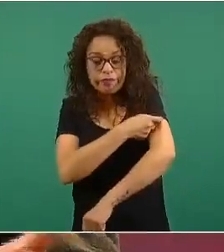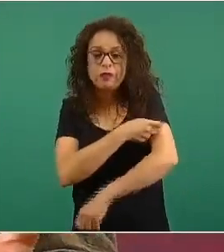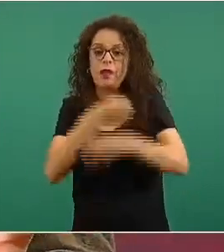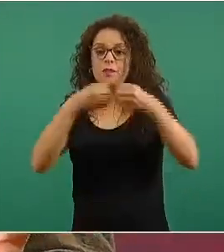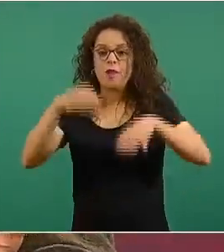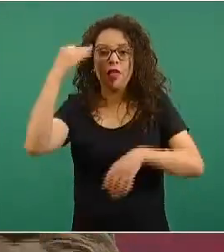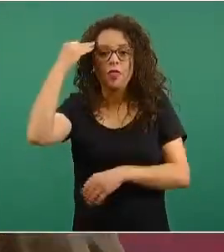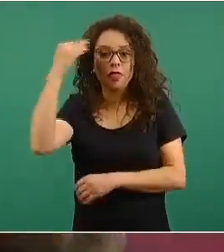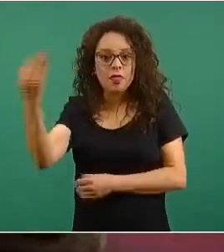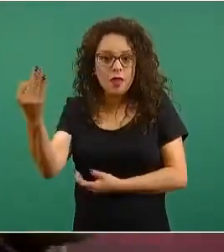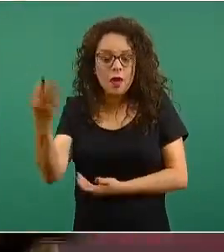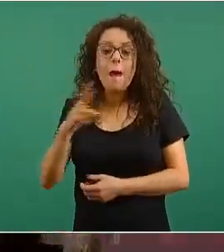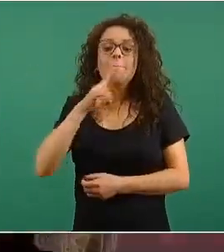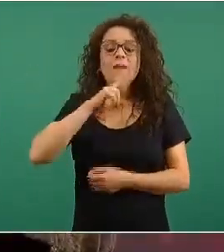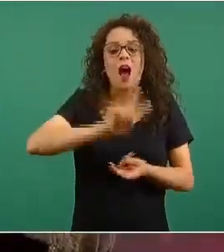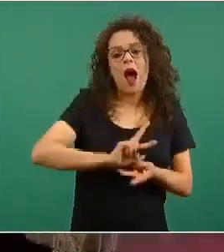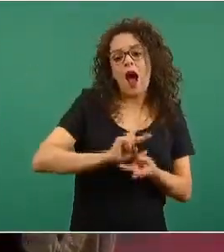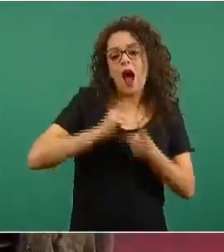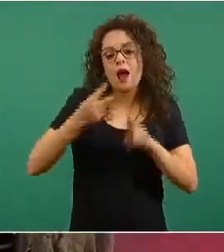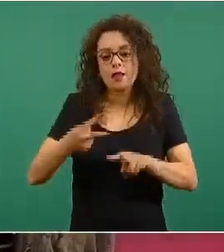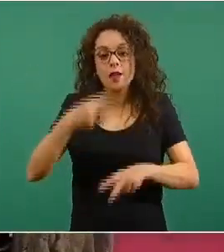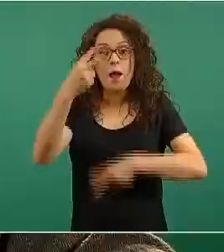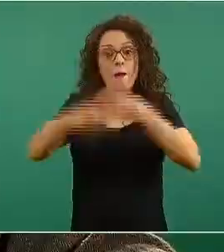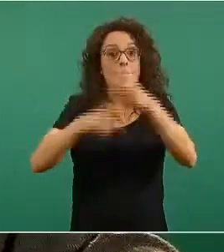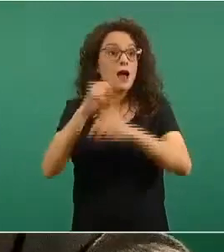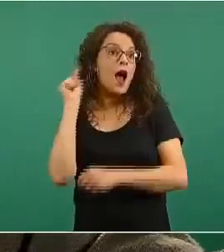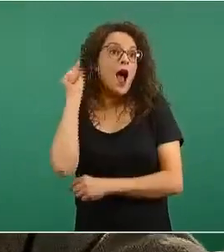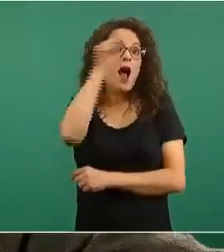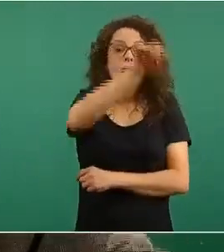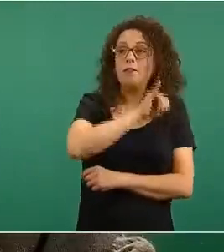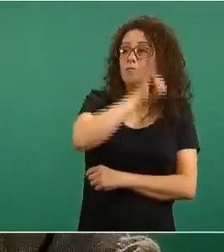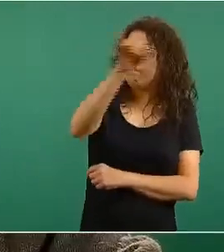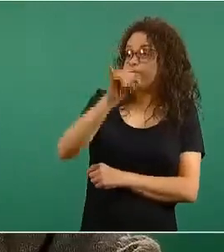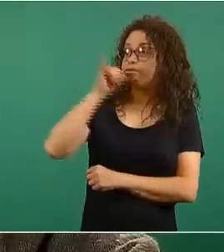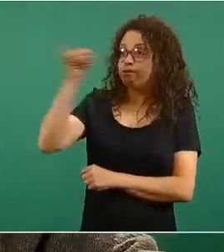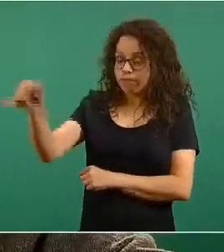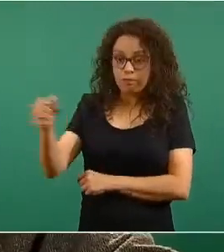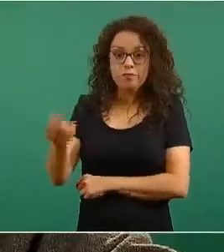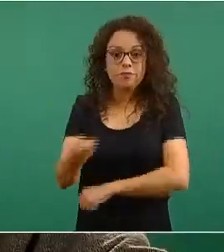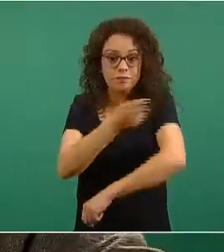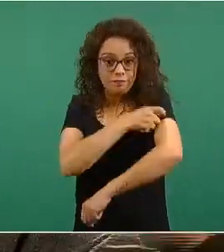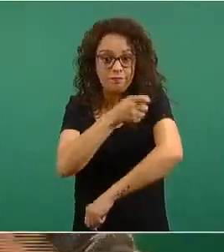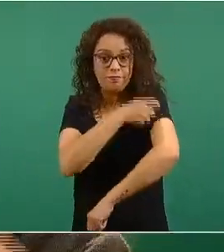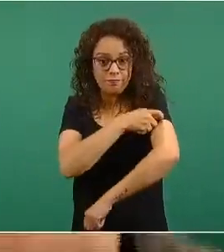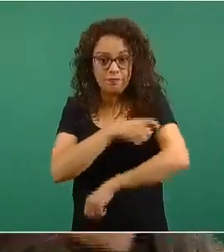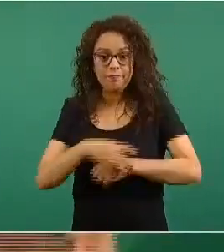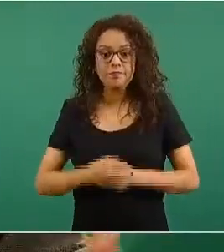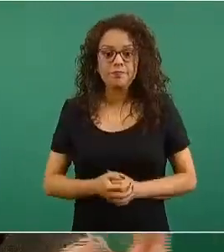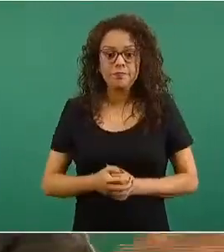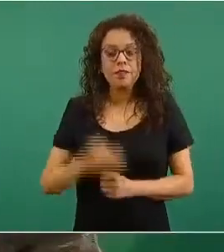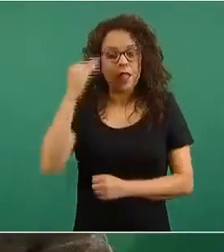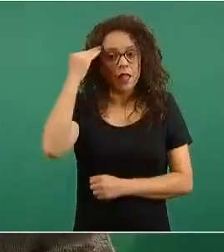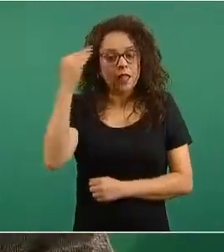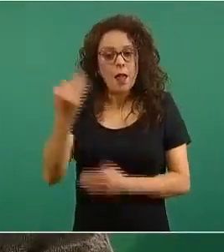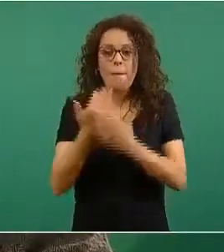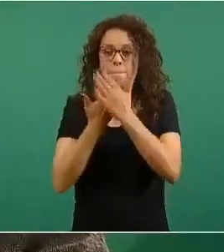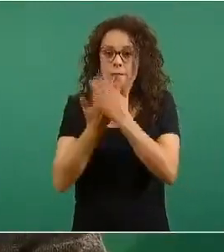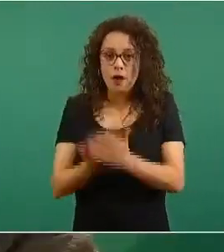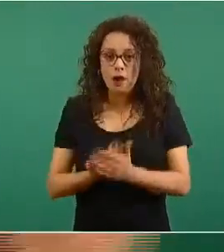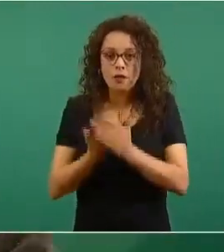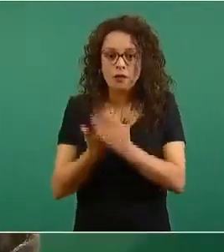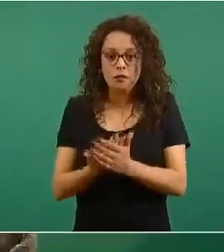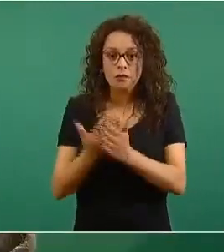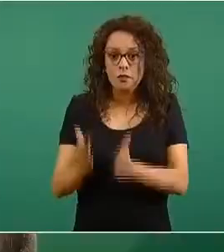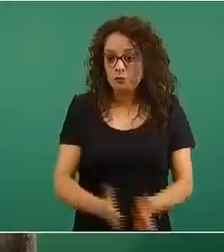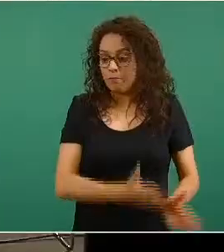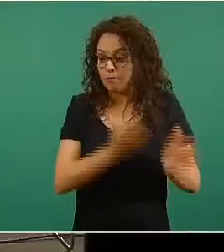hacemos al revés. Vamos y vacunamos en la zona rural, cada día de retraso o de rezago o de espera es